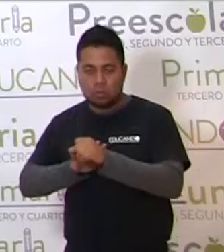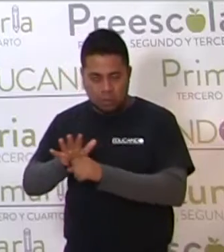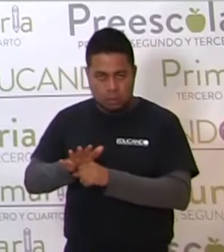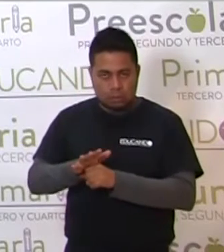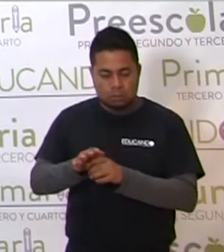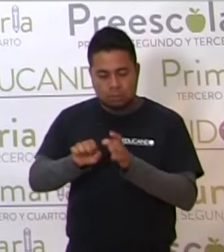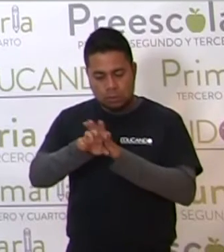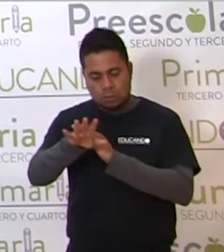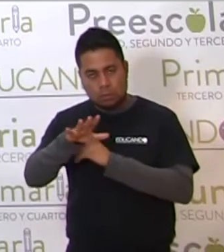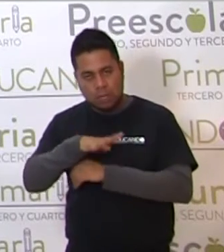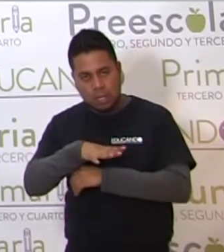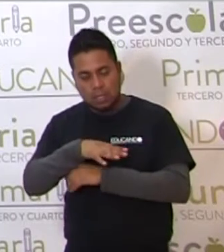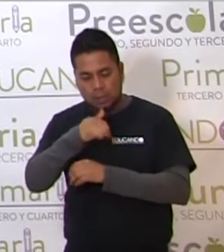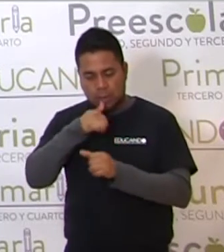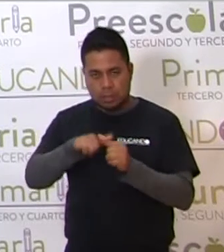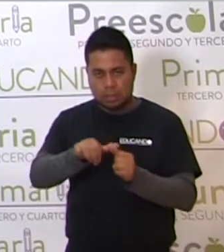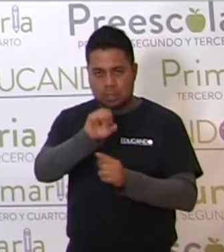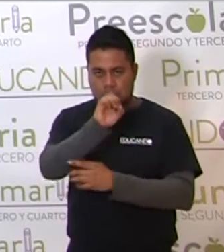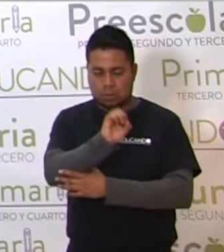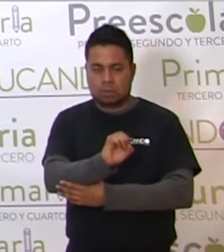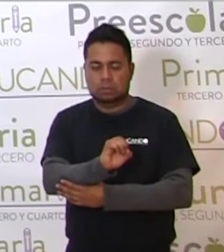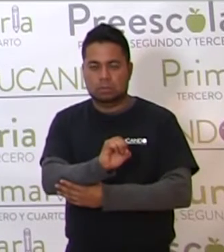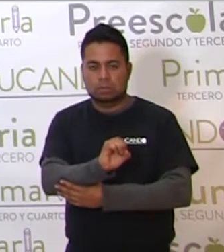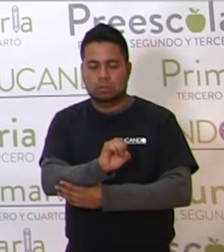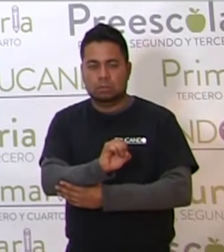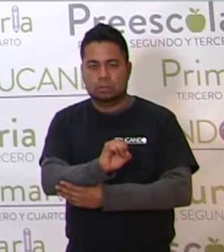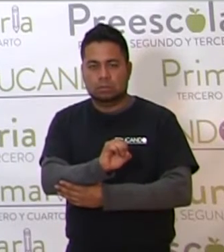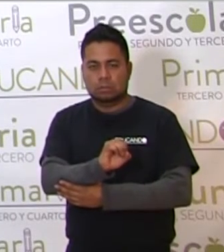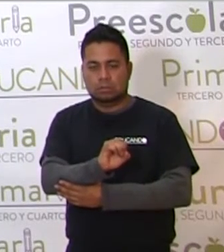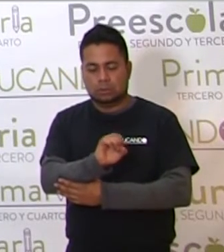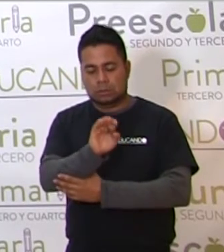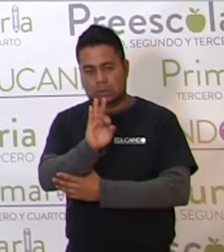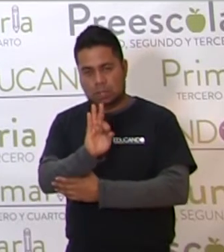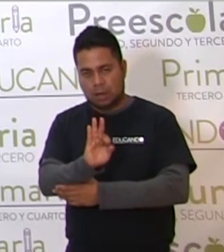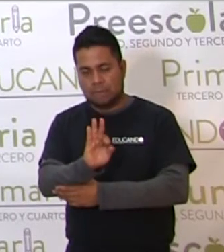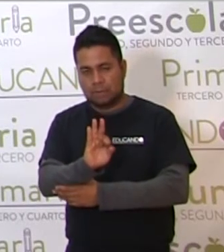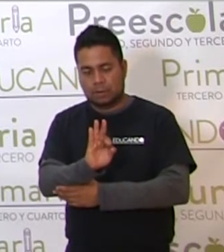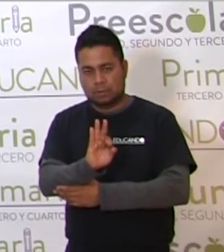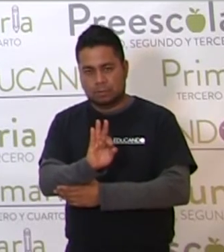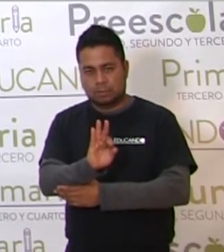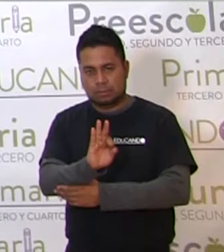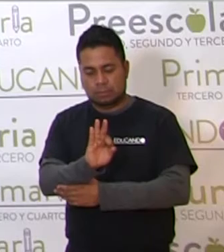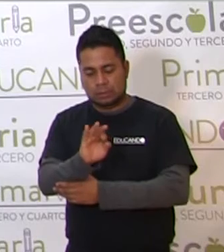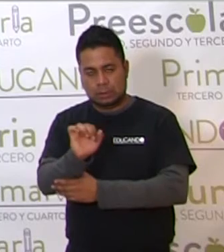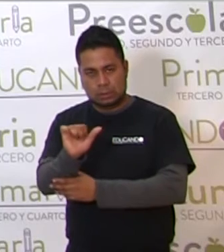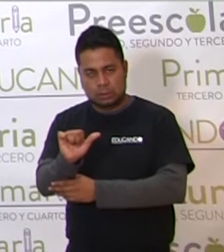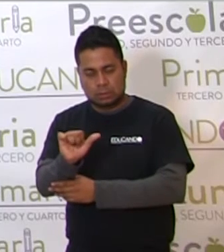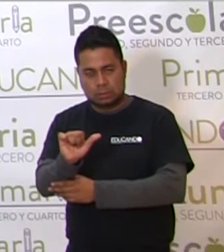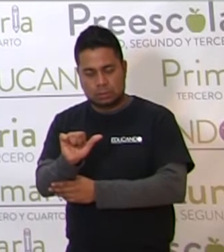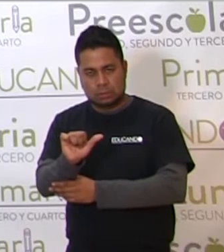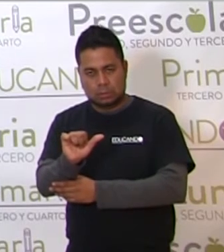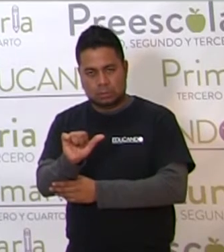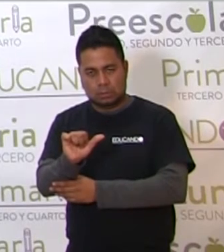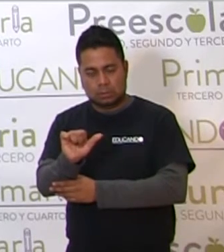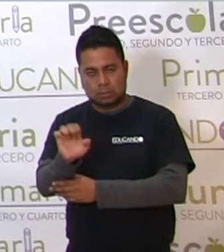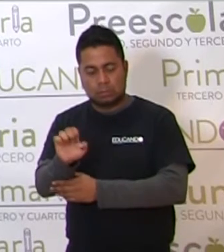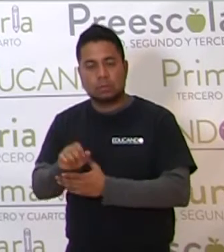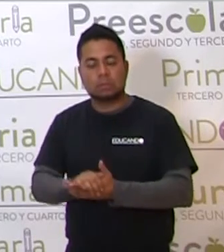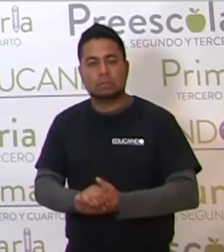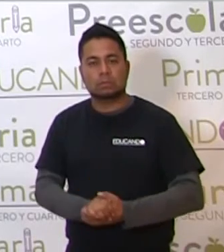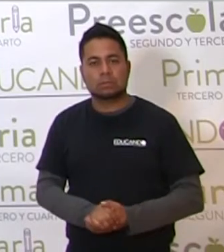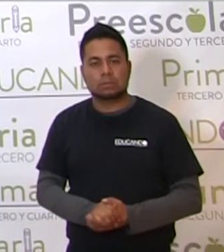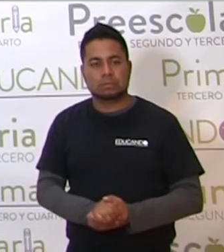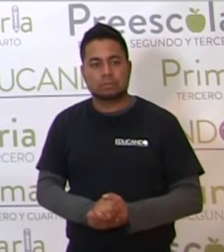tenemos la o tenemos la s tenemos la a Y tenemos la s